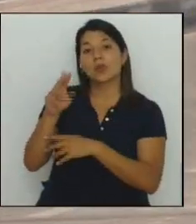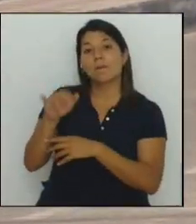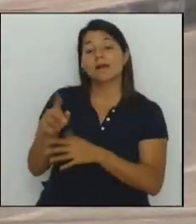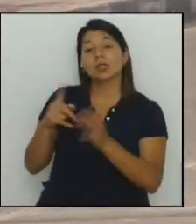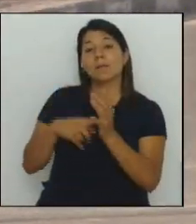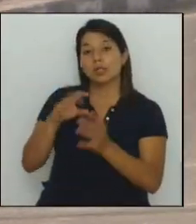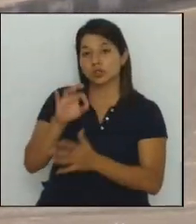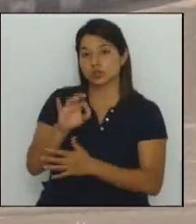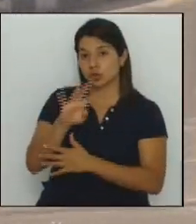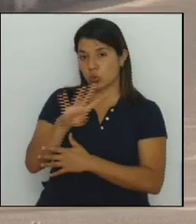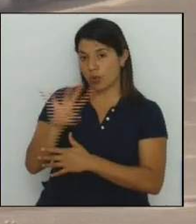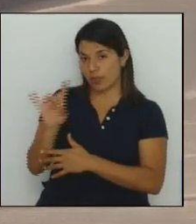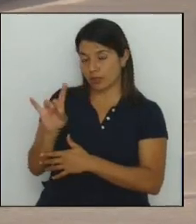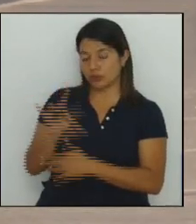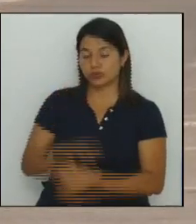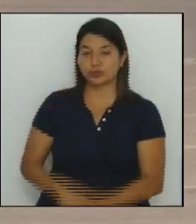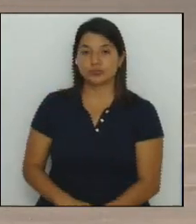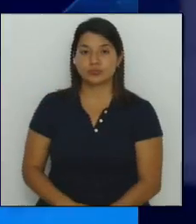1948.